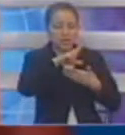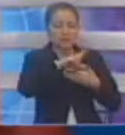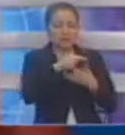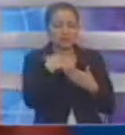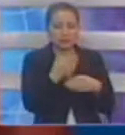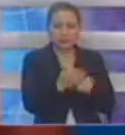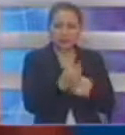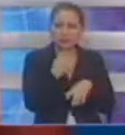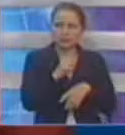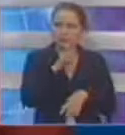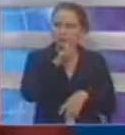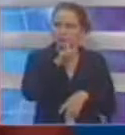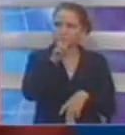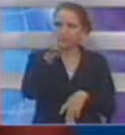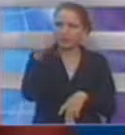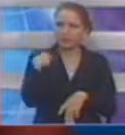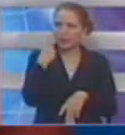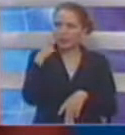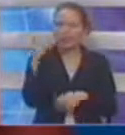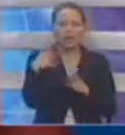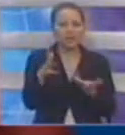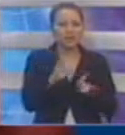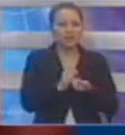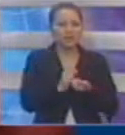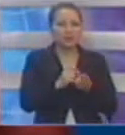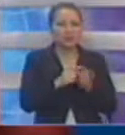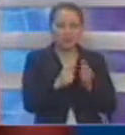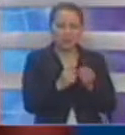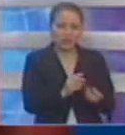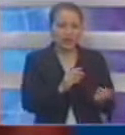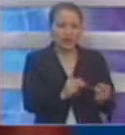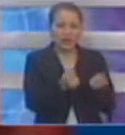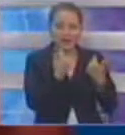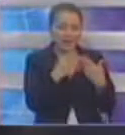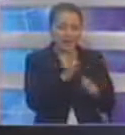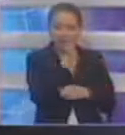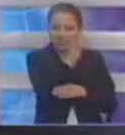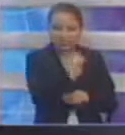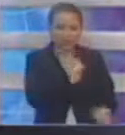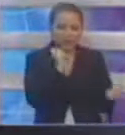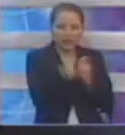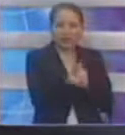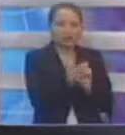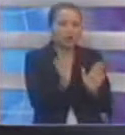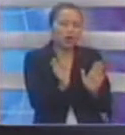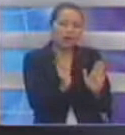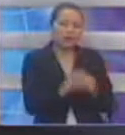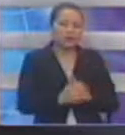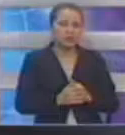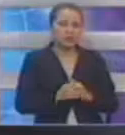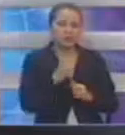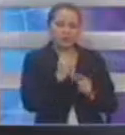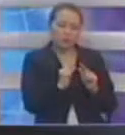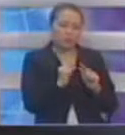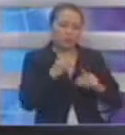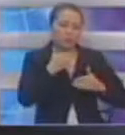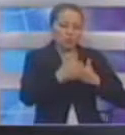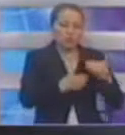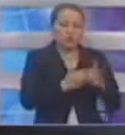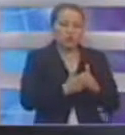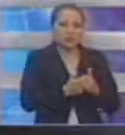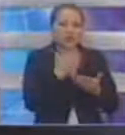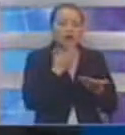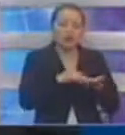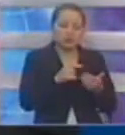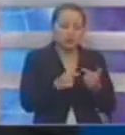que yo mencionaba. Pero ojo, esto no es algo que se supera en forma definitiva y para siempre. Y por eso, porque hay retrocesos